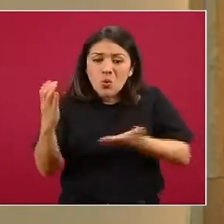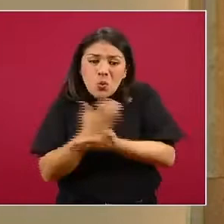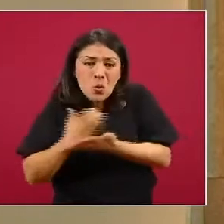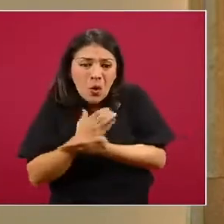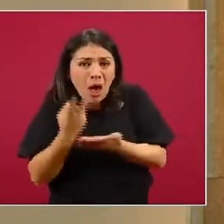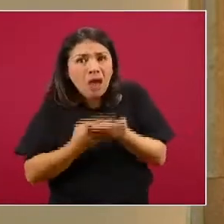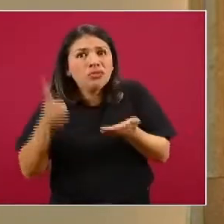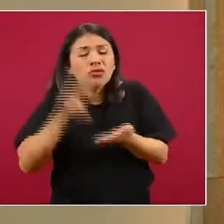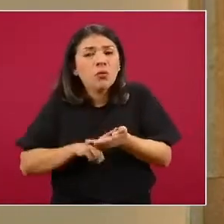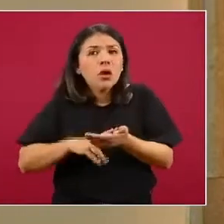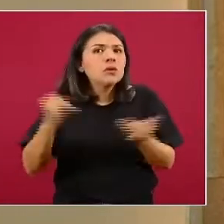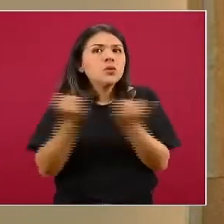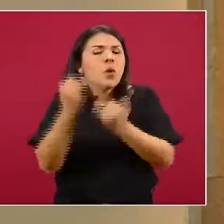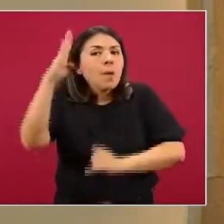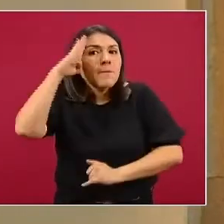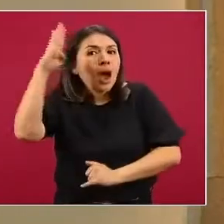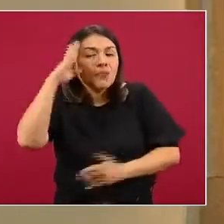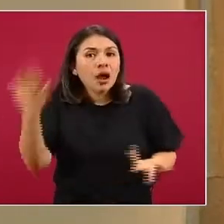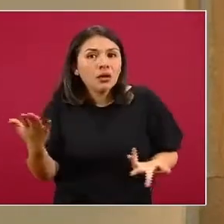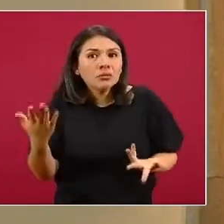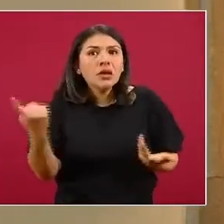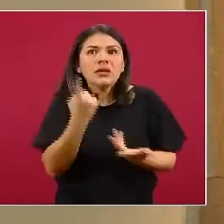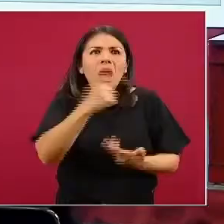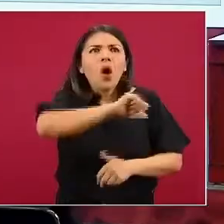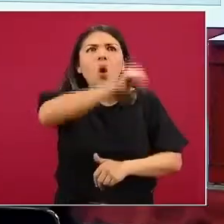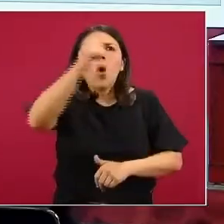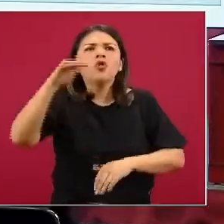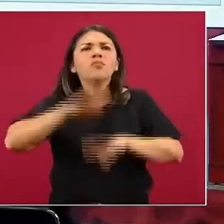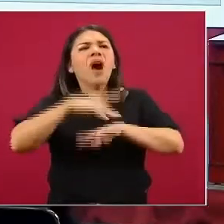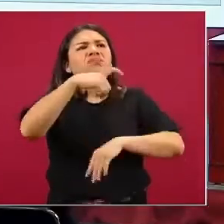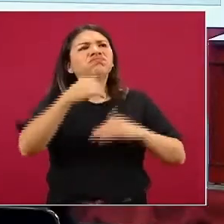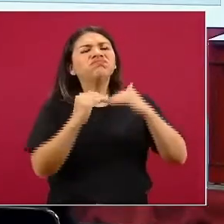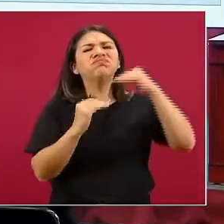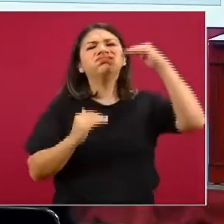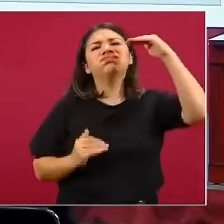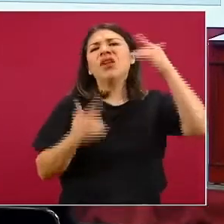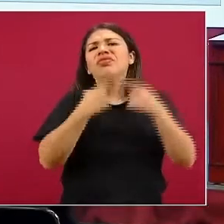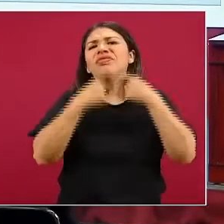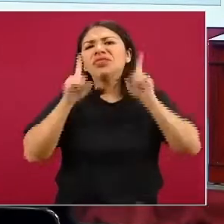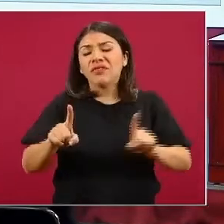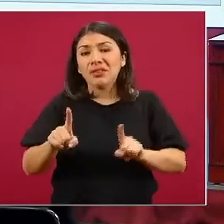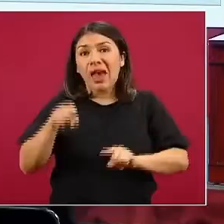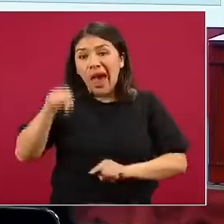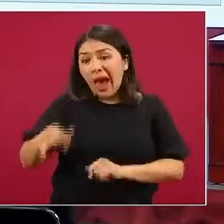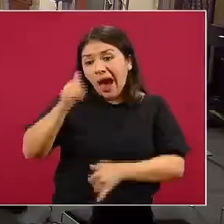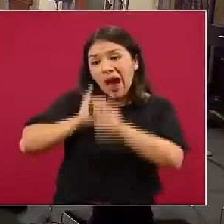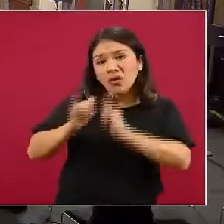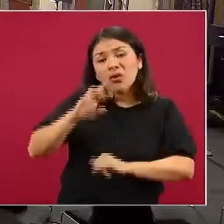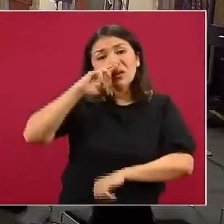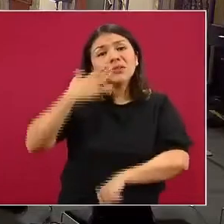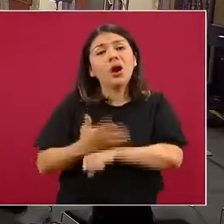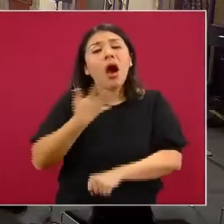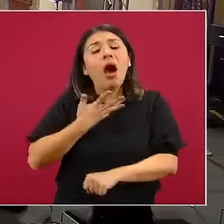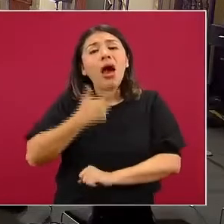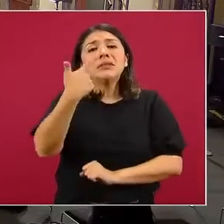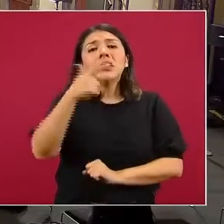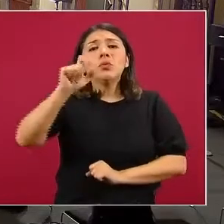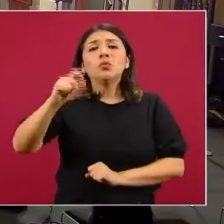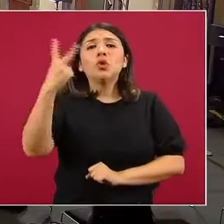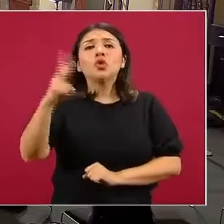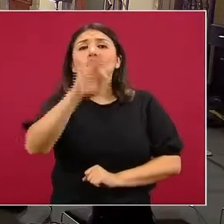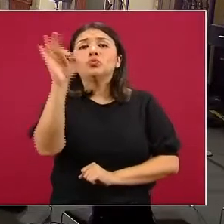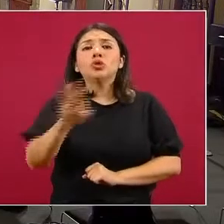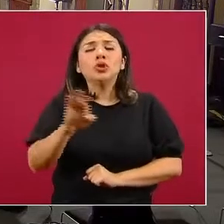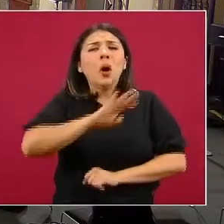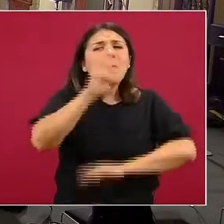también es desproporcionado si lo comparamos con otros estratos sociales. El alcohol es responsable del 7.2% de